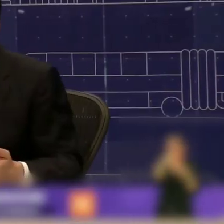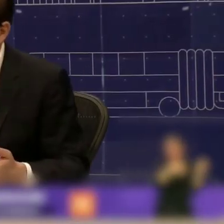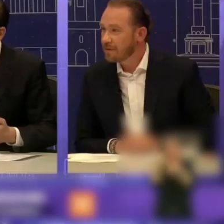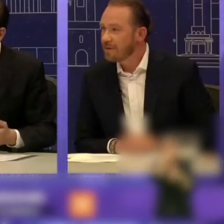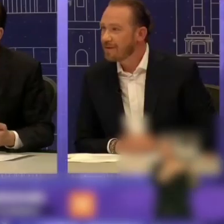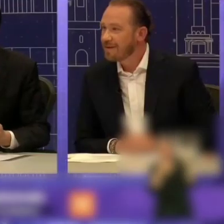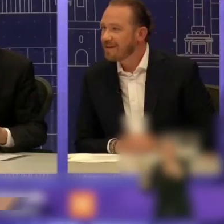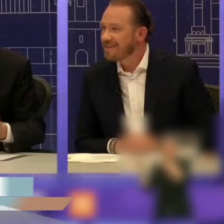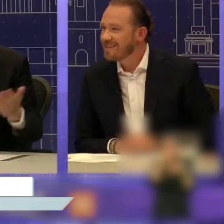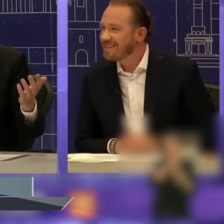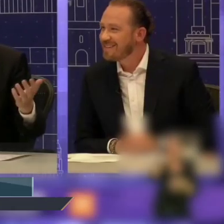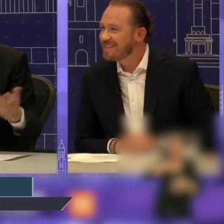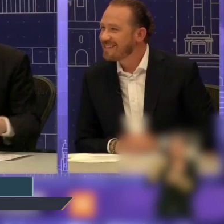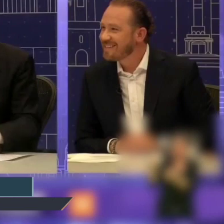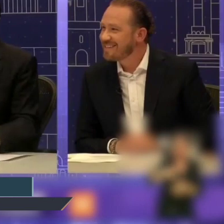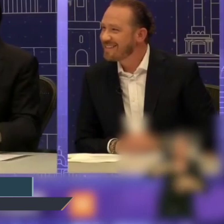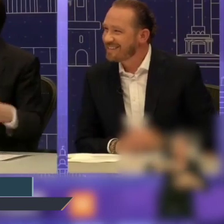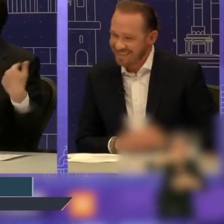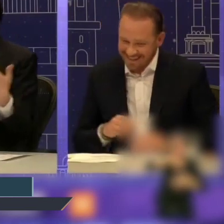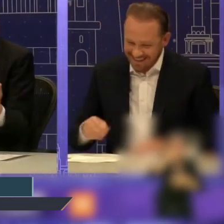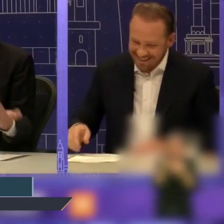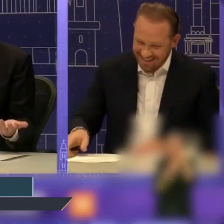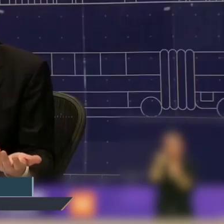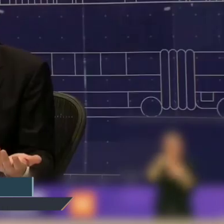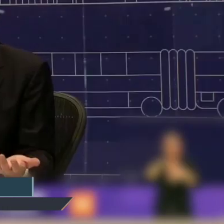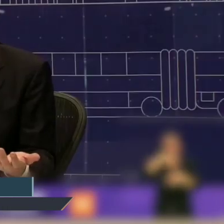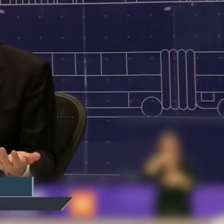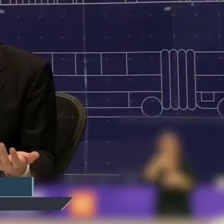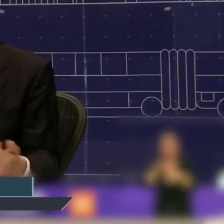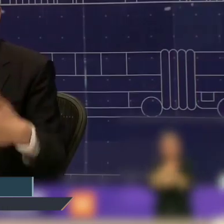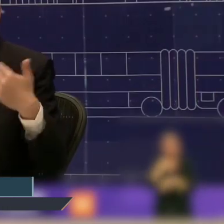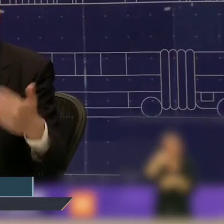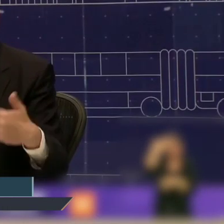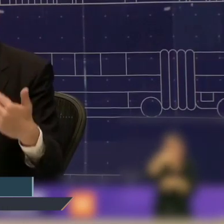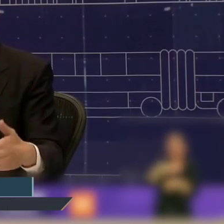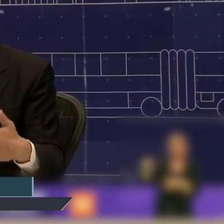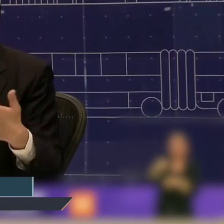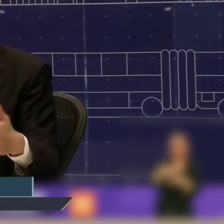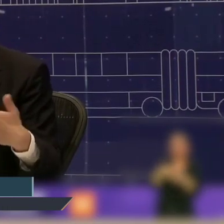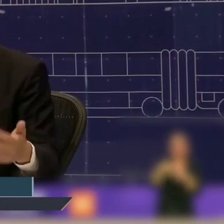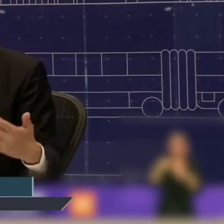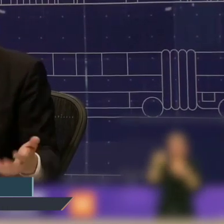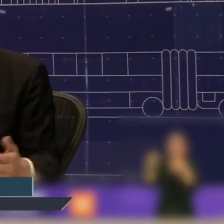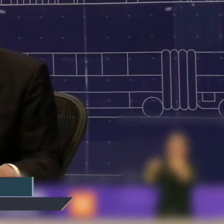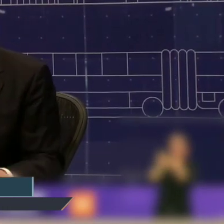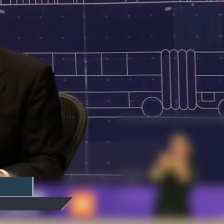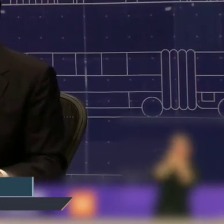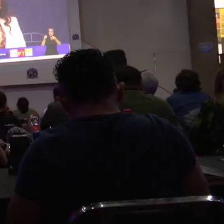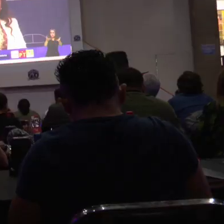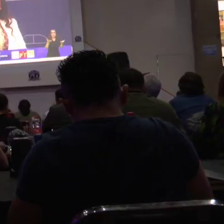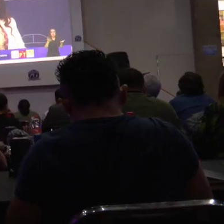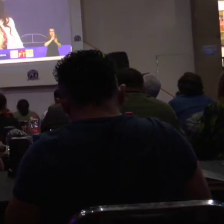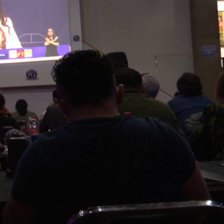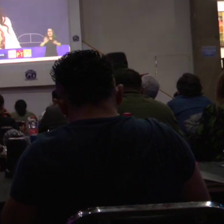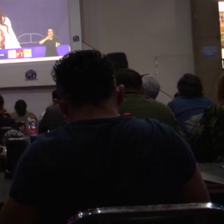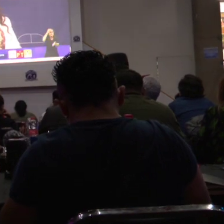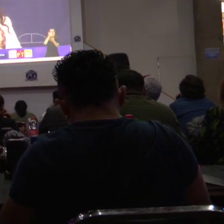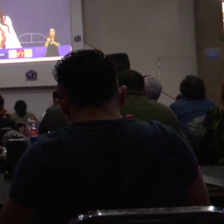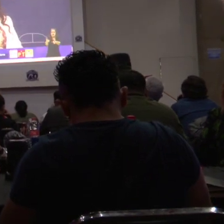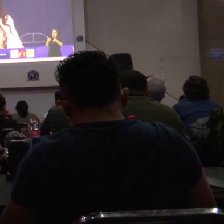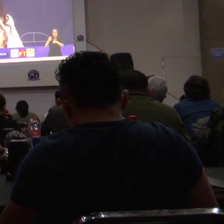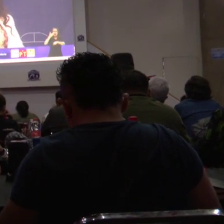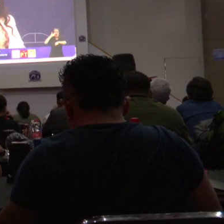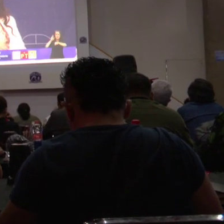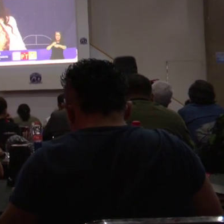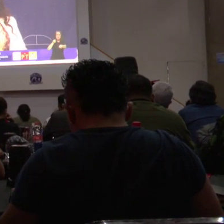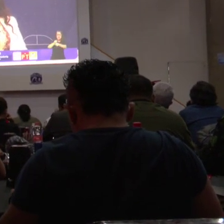traje hasta mis palomitas porque ya sabía que no iban a querer discutir conmigo. Con la gente seria no quieren discutir. Y así fue como